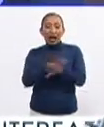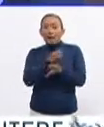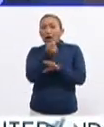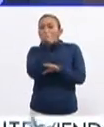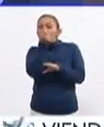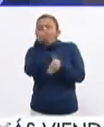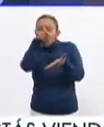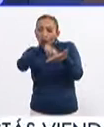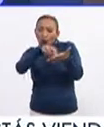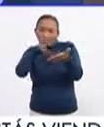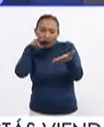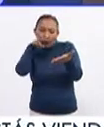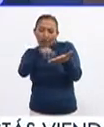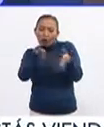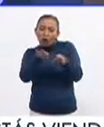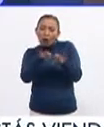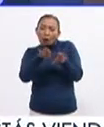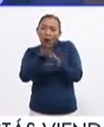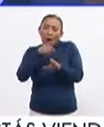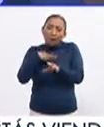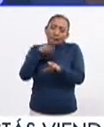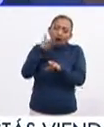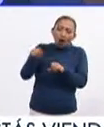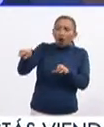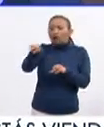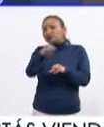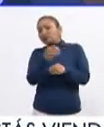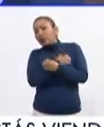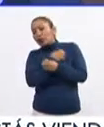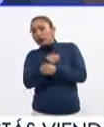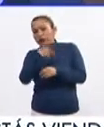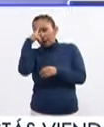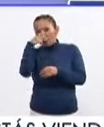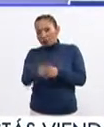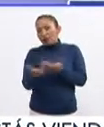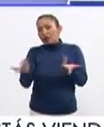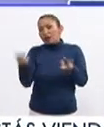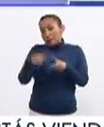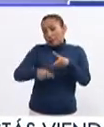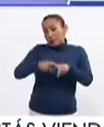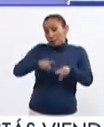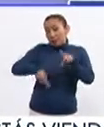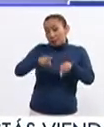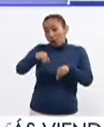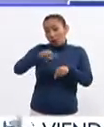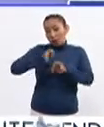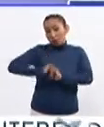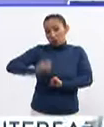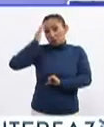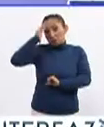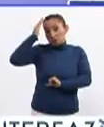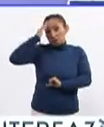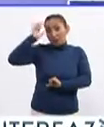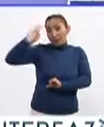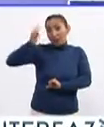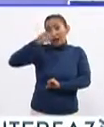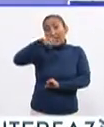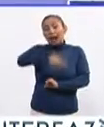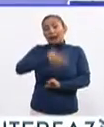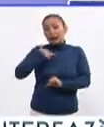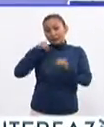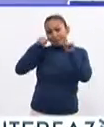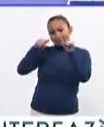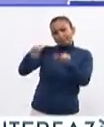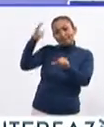un poquito y ver cómo es que se va a mejorar la educación en nuestro país y de acuerdo con lo que establece la autoridad federal, es tener en